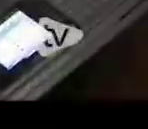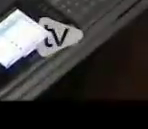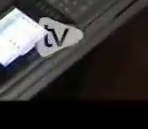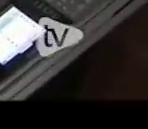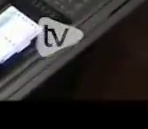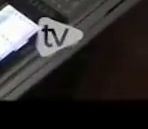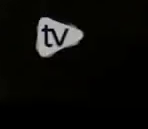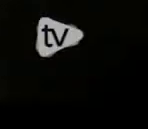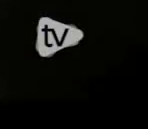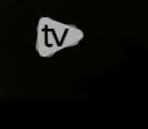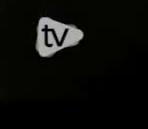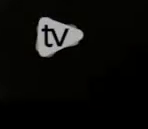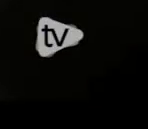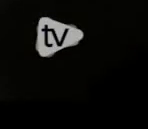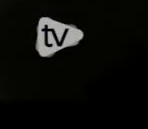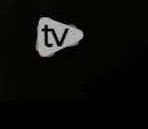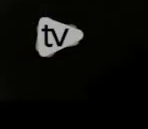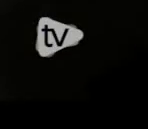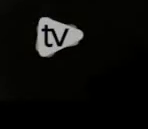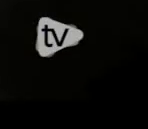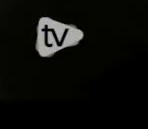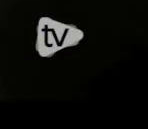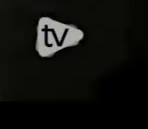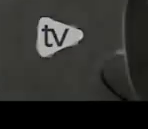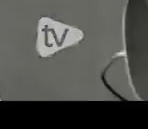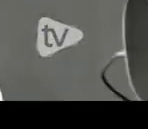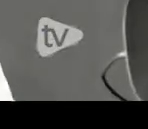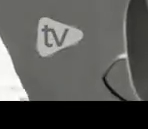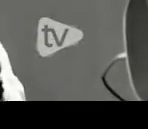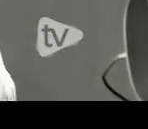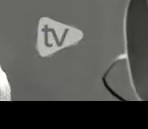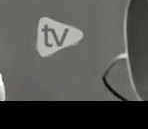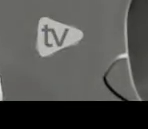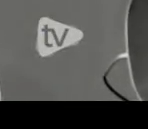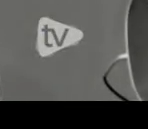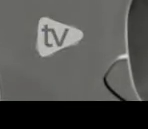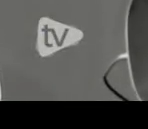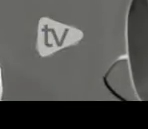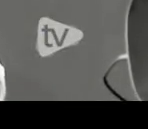Llega un homenaje al pasillo ecuatoriano. Faltándome tú,